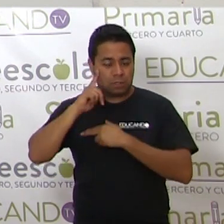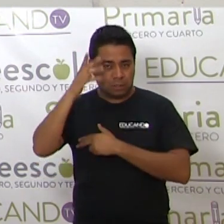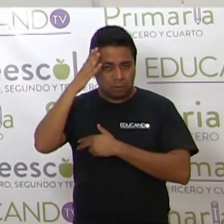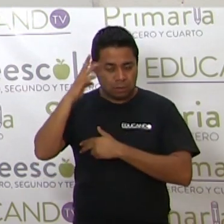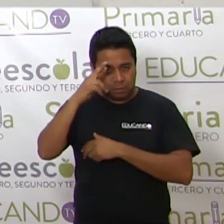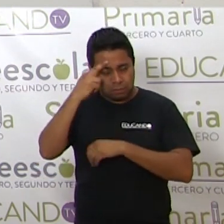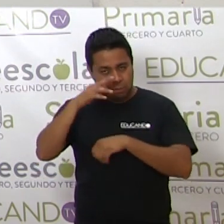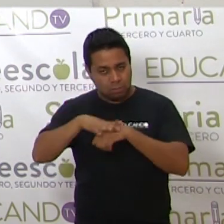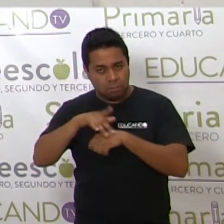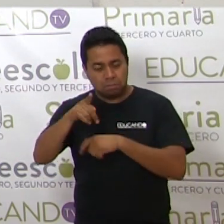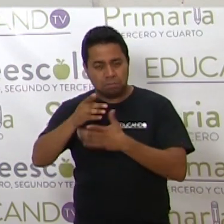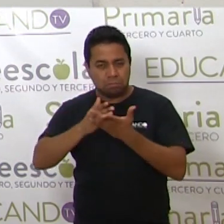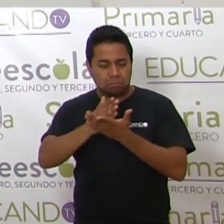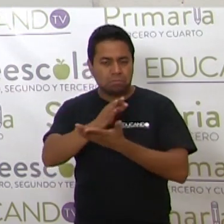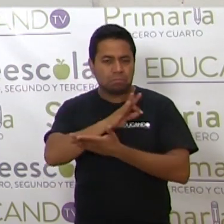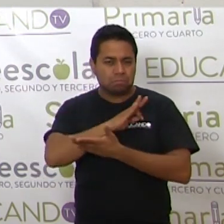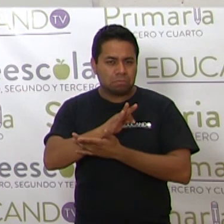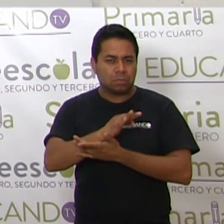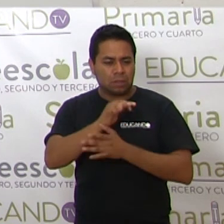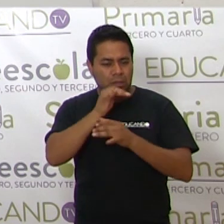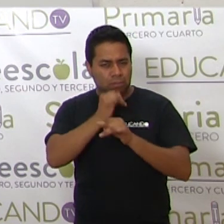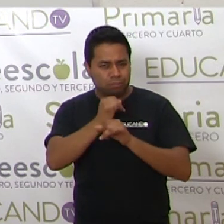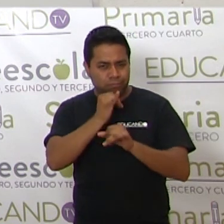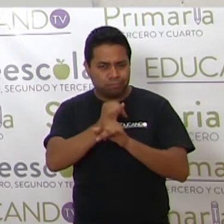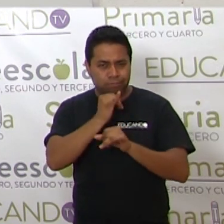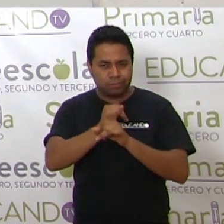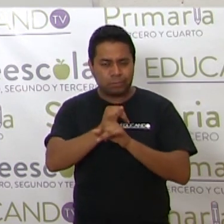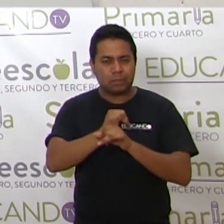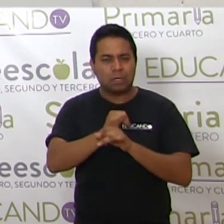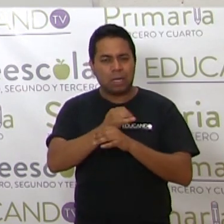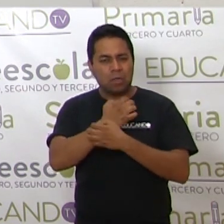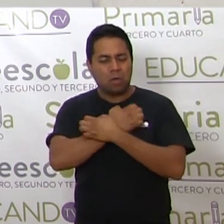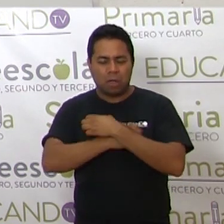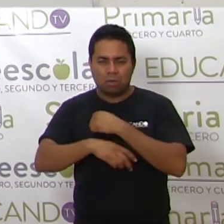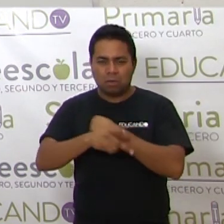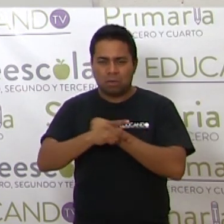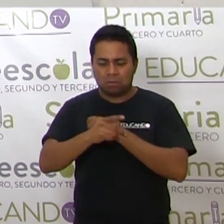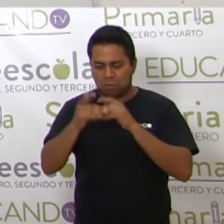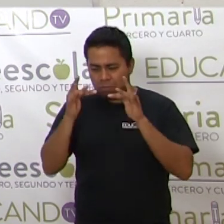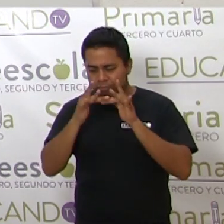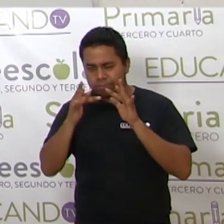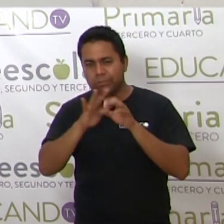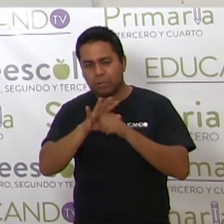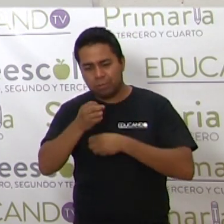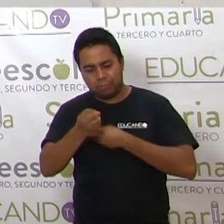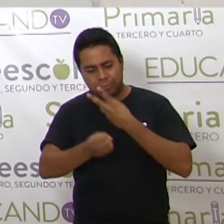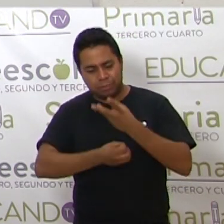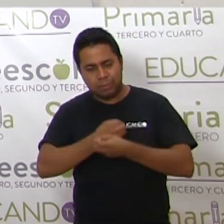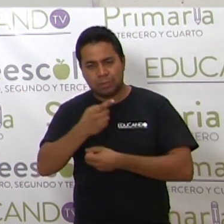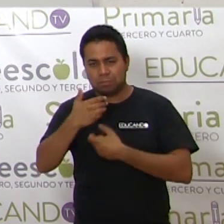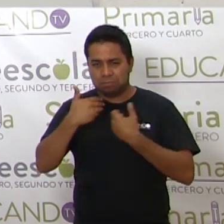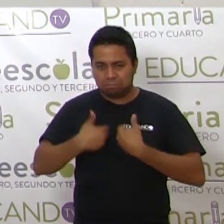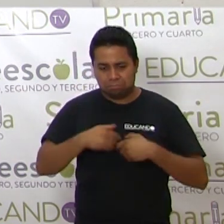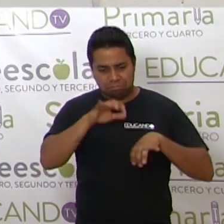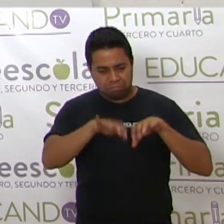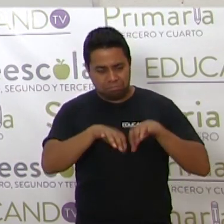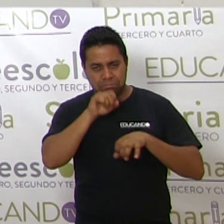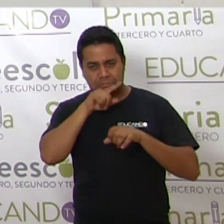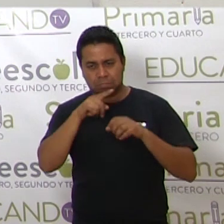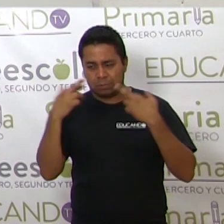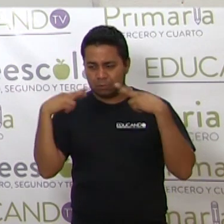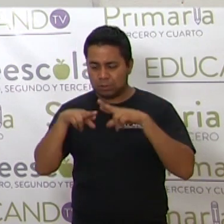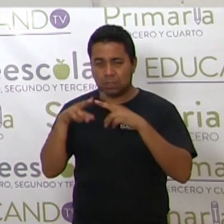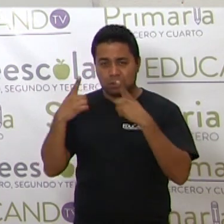recuerdo que puedes entrar a la página de educando tv y visitar las aportaciones de mi blog también del blog del